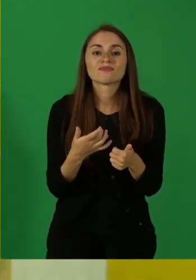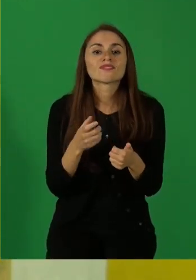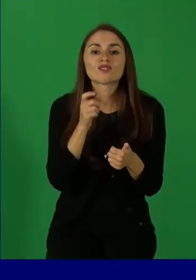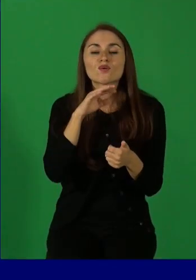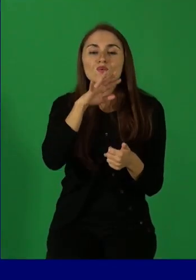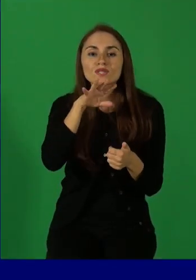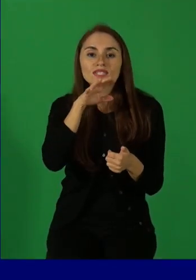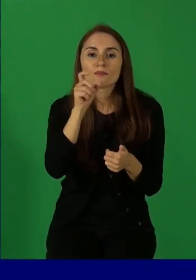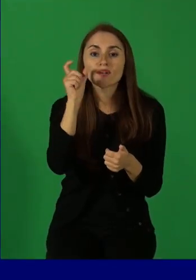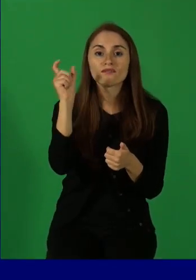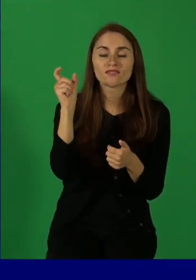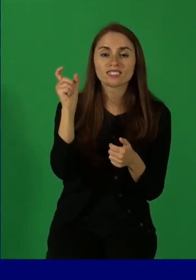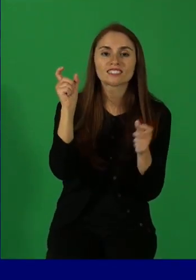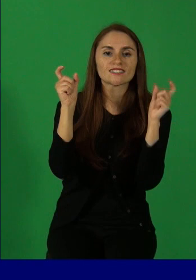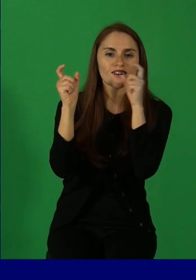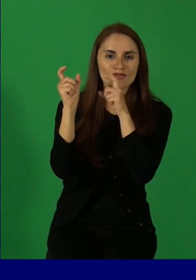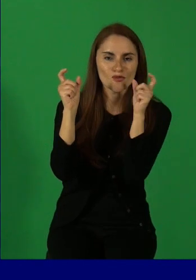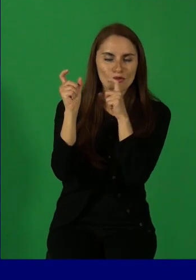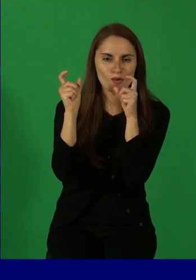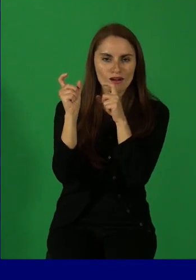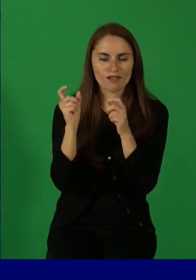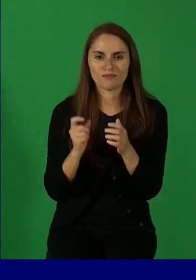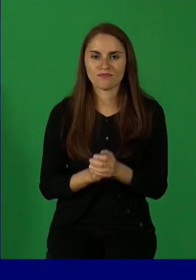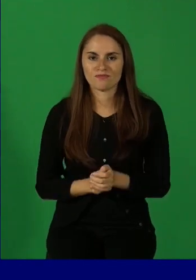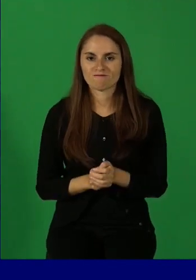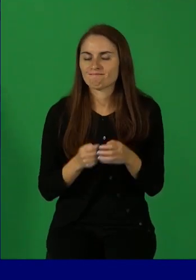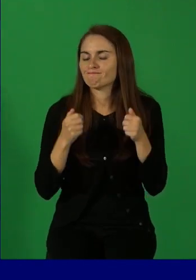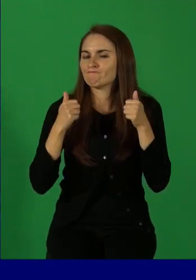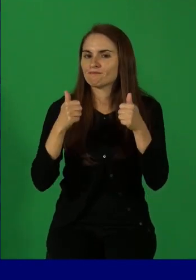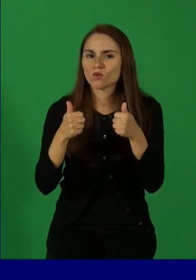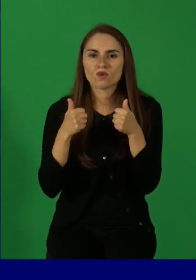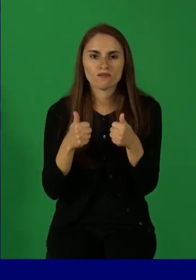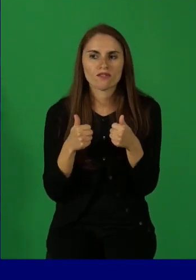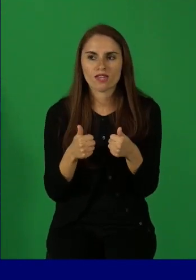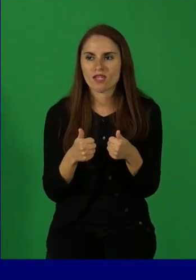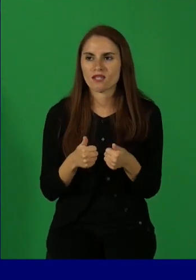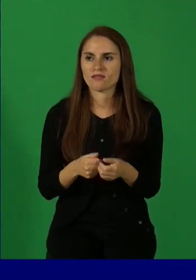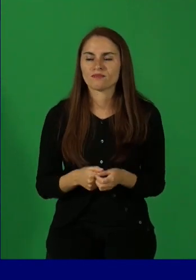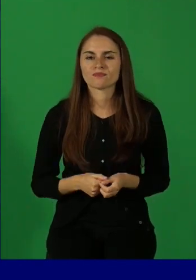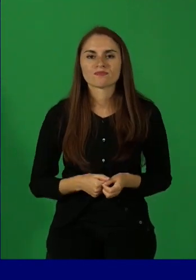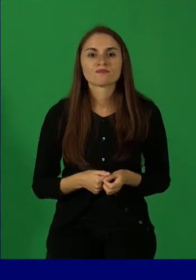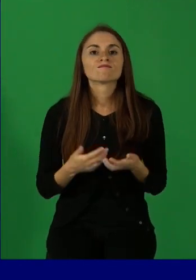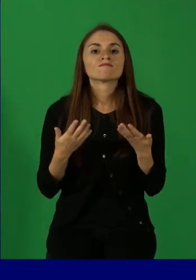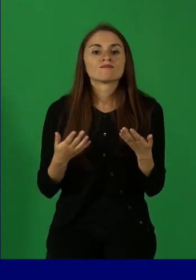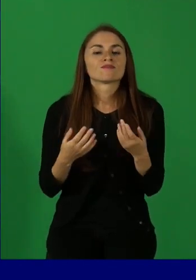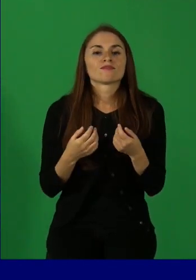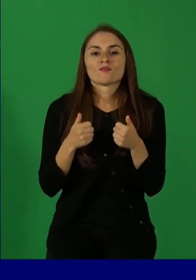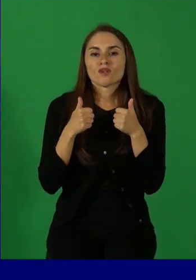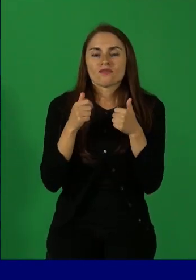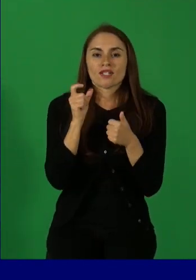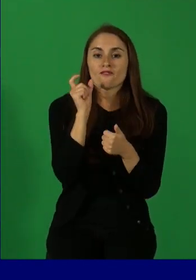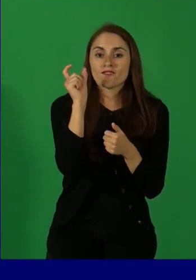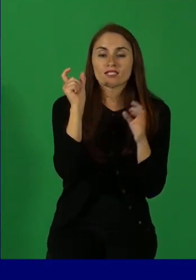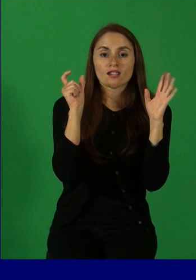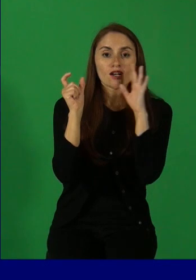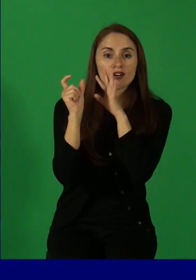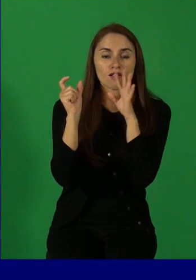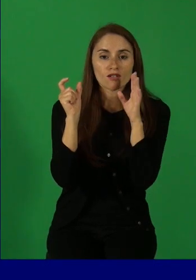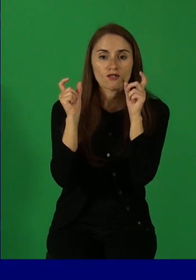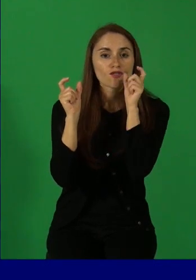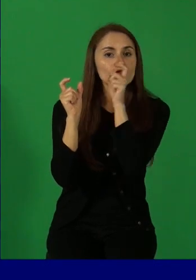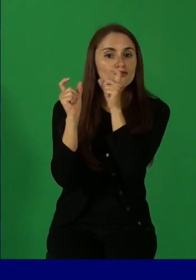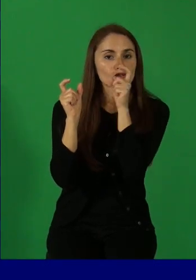usando fichas rojas. Muy bien, estamos usando fichas rojas, por lo tanto